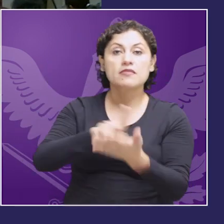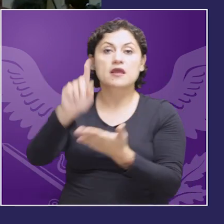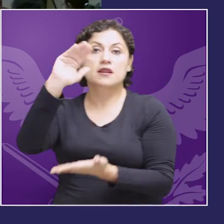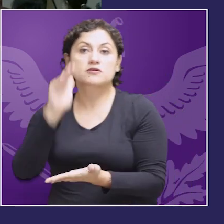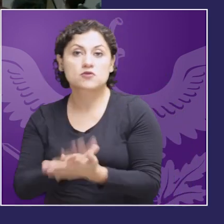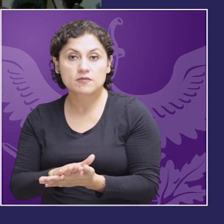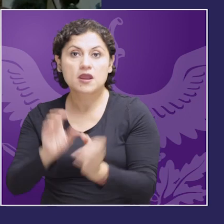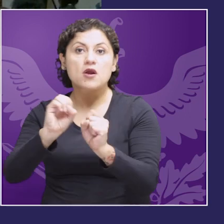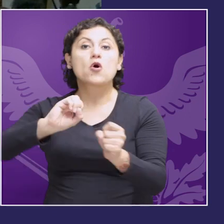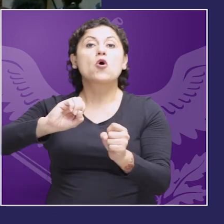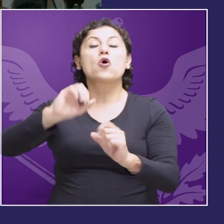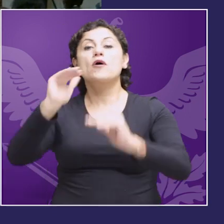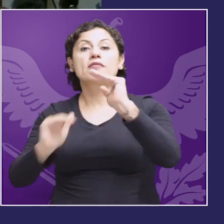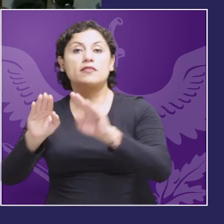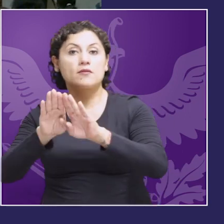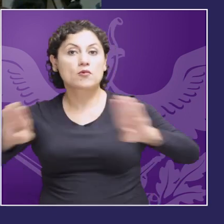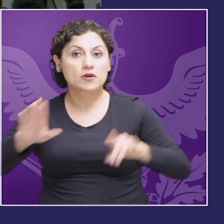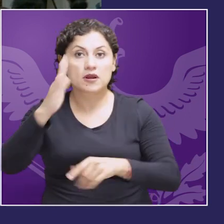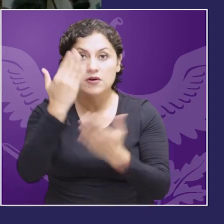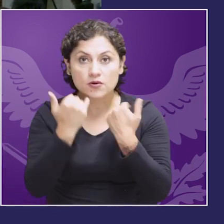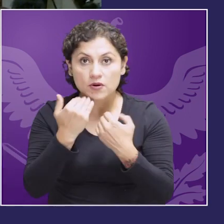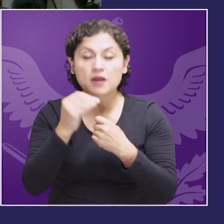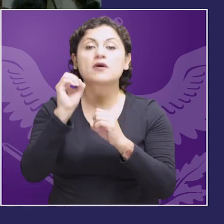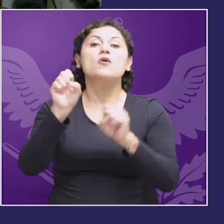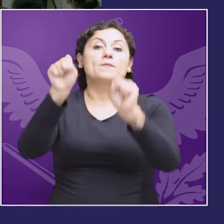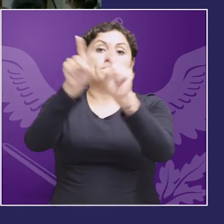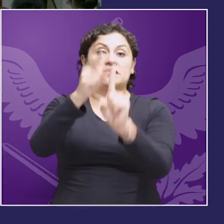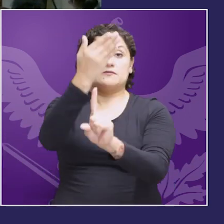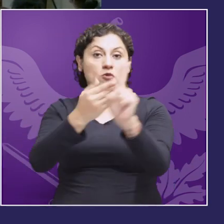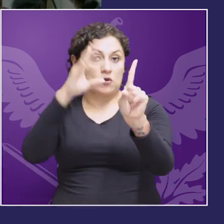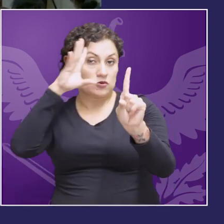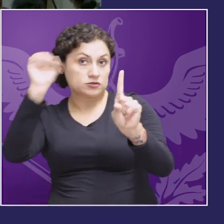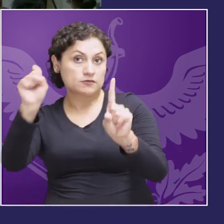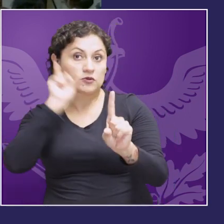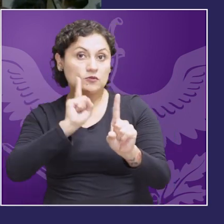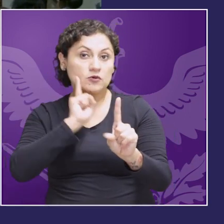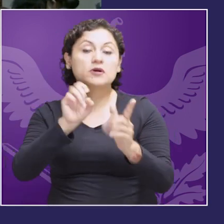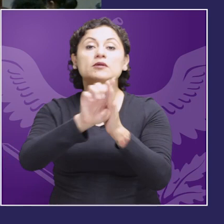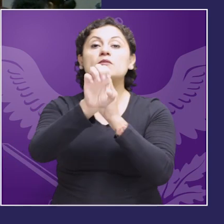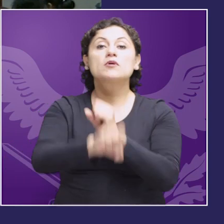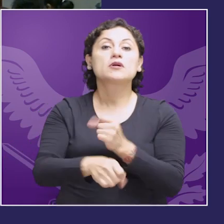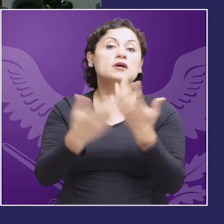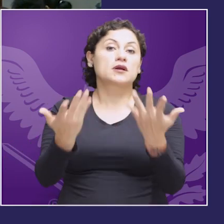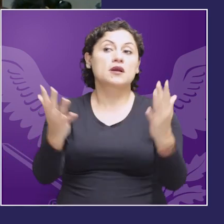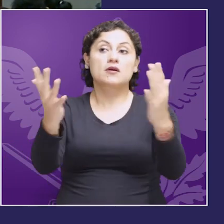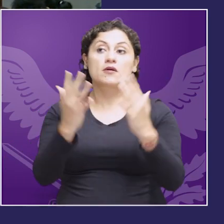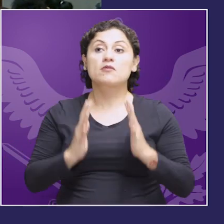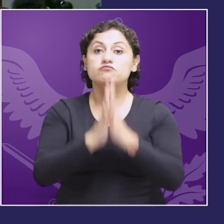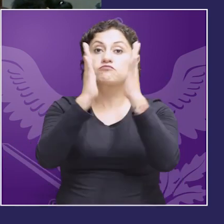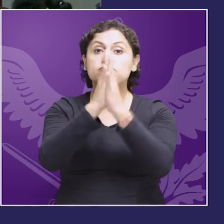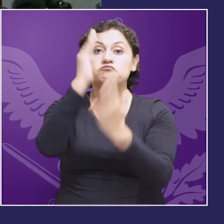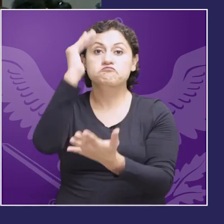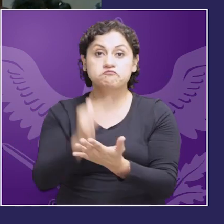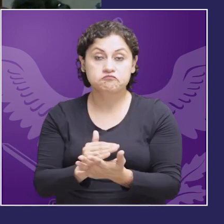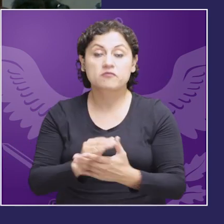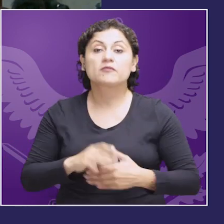esta autora encontró que el incremento del feminicidio se asocia a niveles bajos de Estado de Derecho, ojo ahí con nuestras democracias,